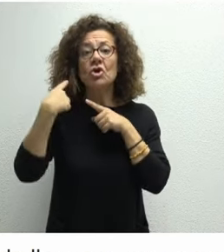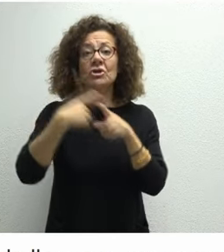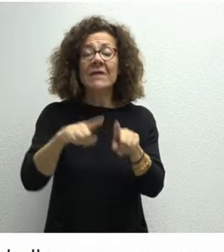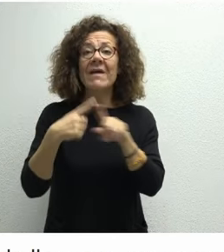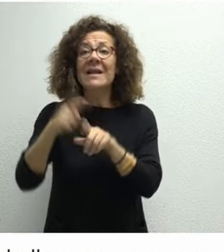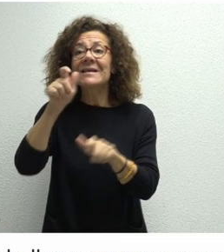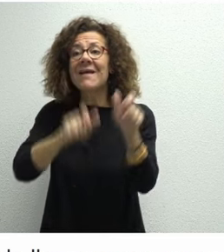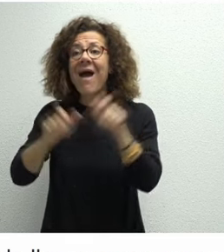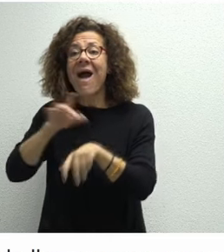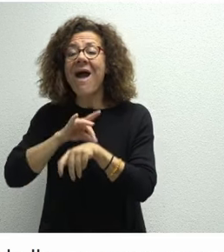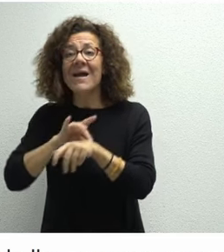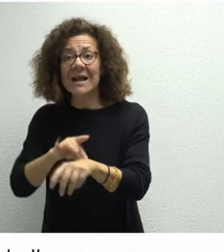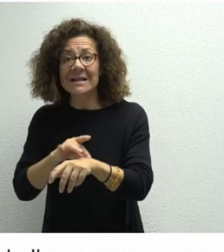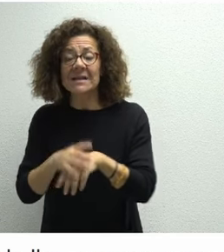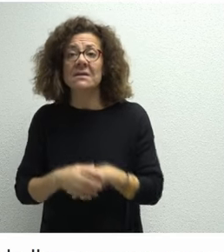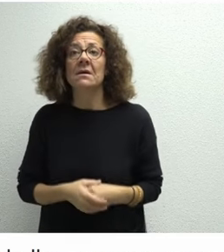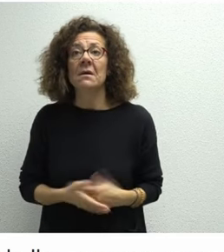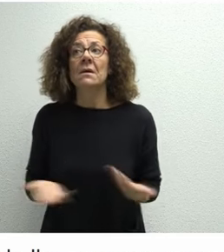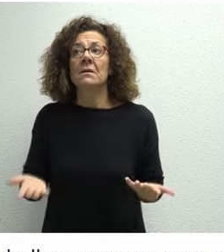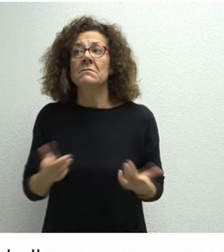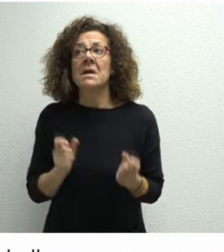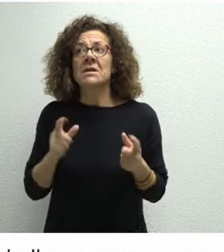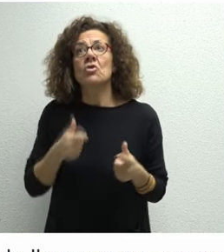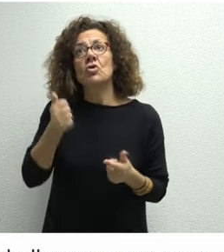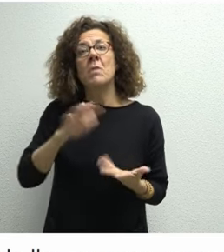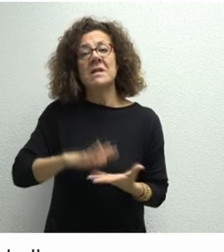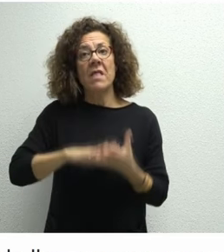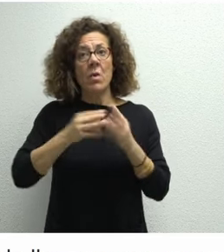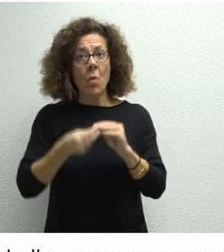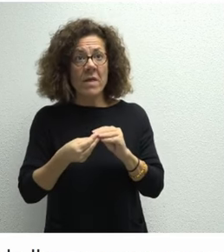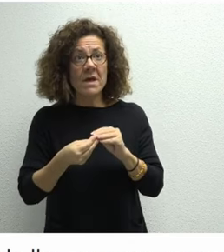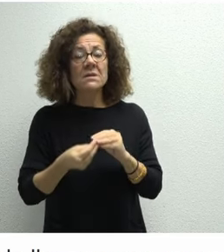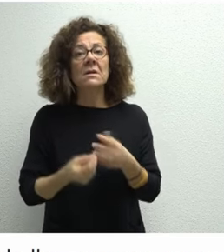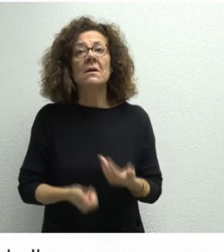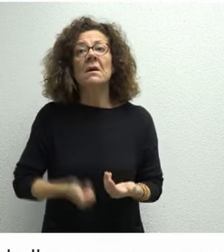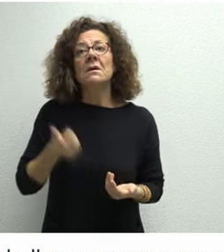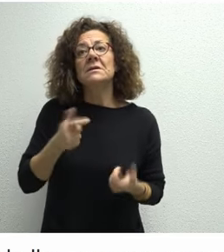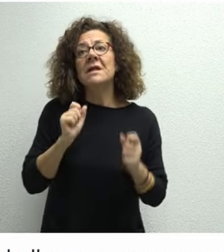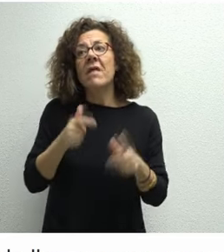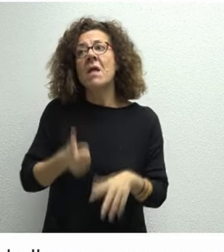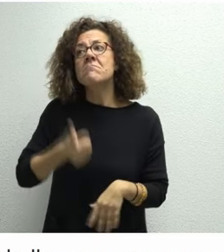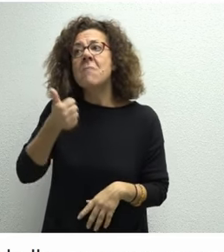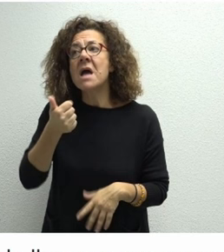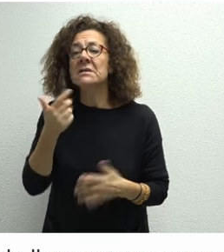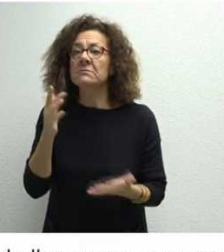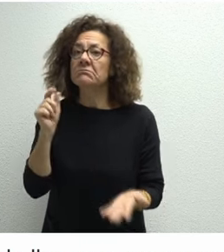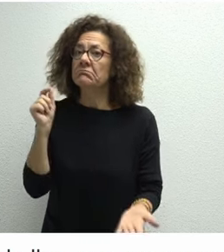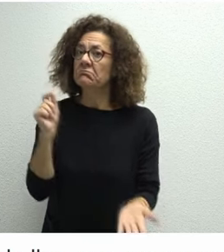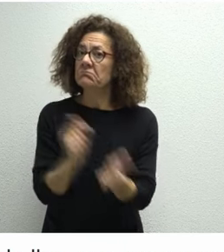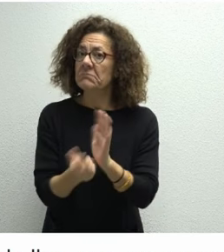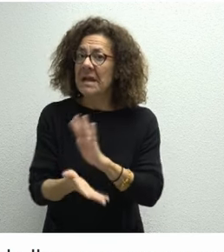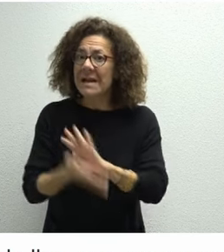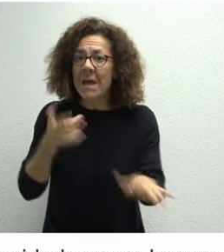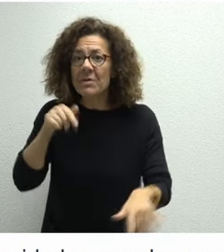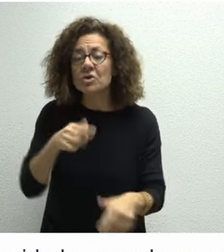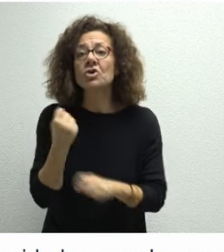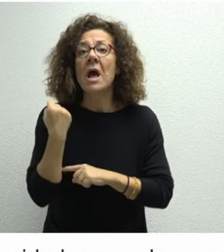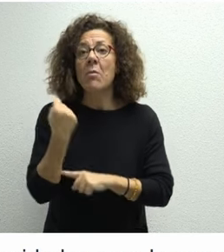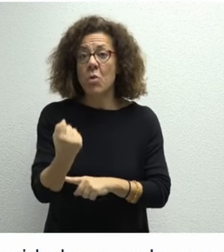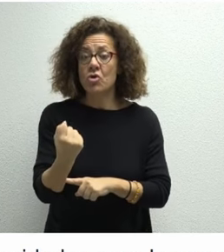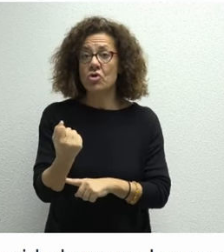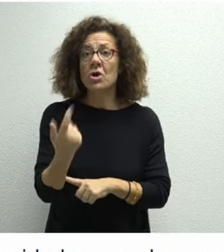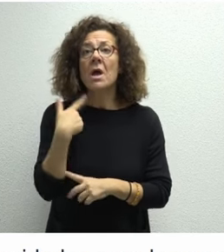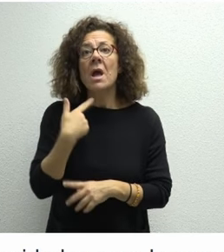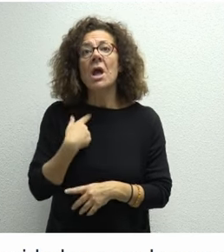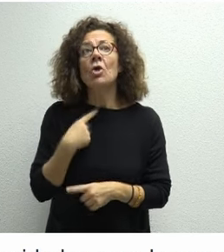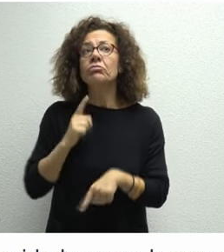agentes eh se da son más adecuadas se dan de forma má más rápida esos apoyos y y